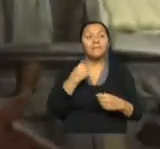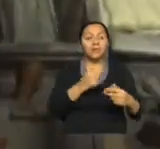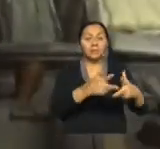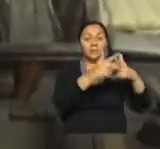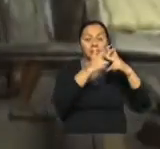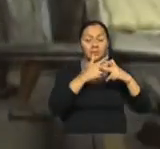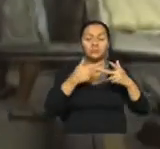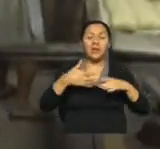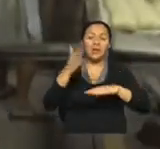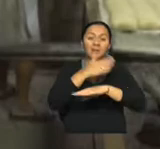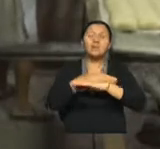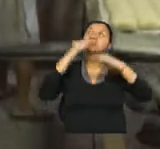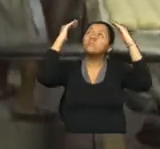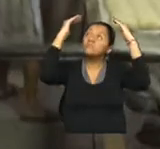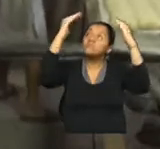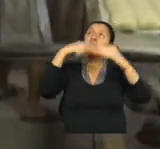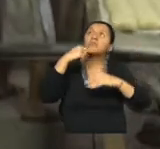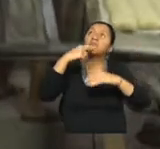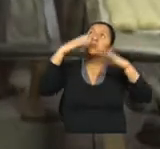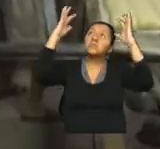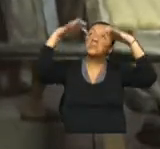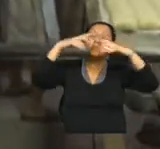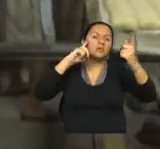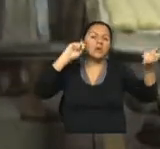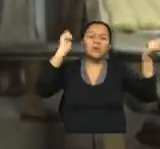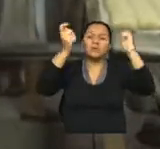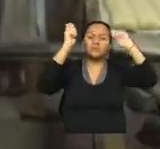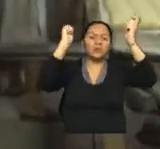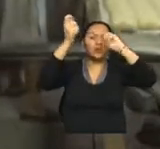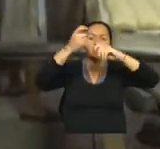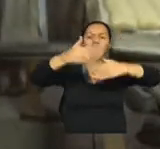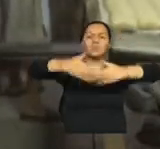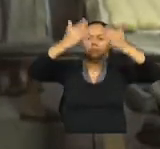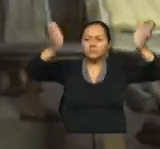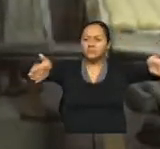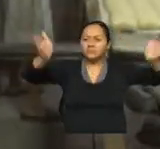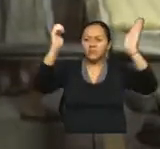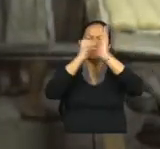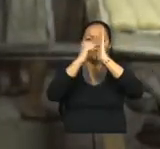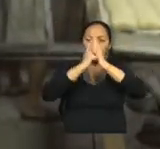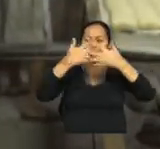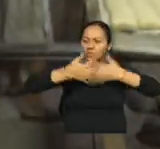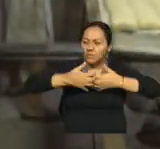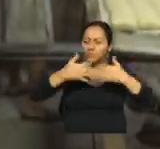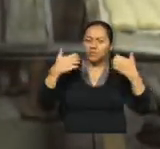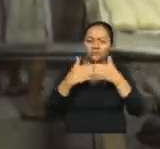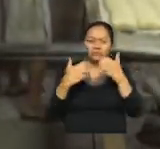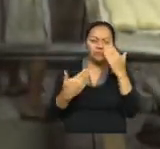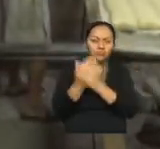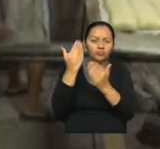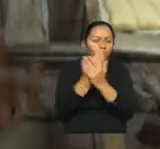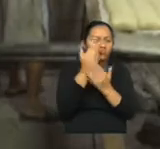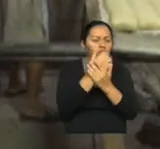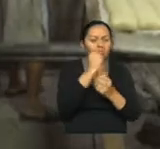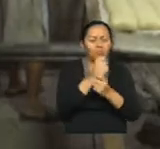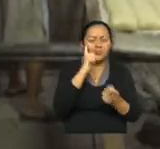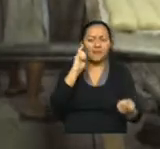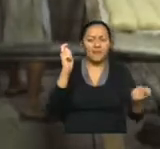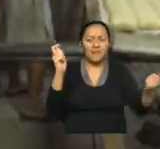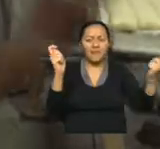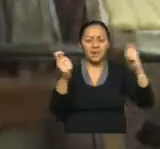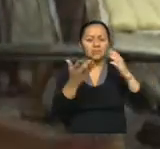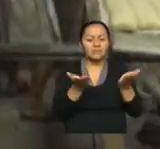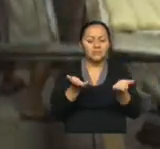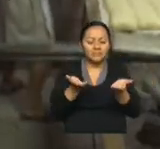el taller, porque antes cambiaron los techos, compré unas vitrinas, compré unas máquinas. Entonces toda esa cuestión, lata, he cambiado, porque